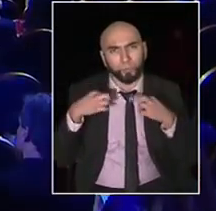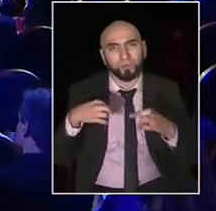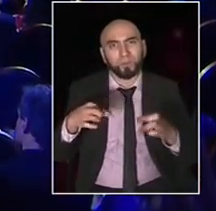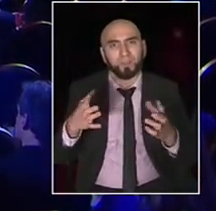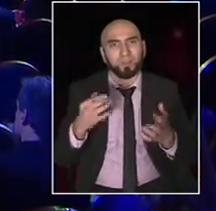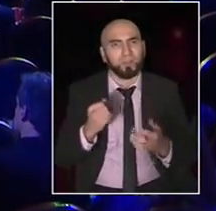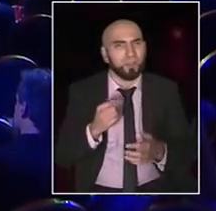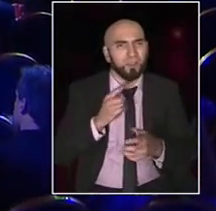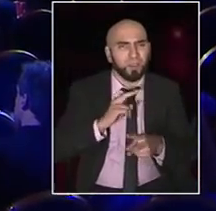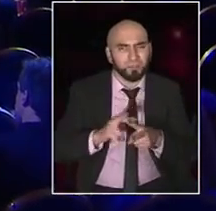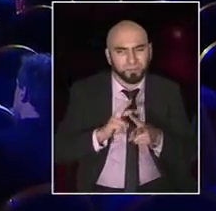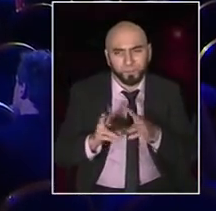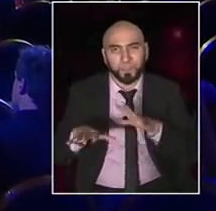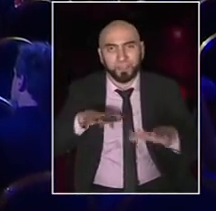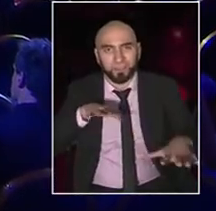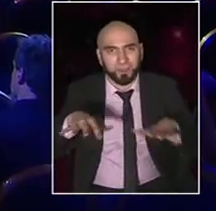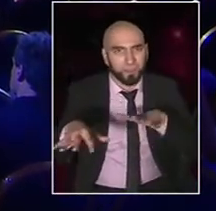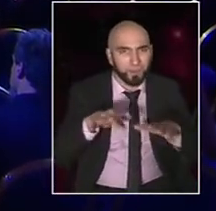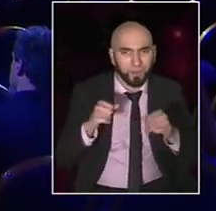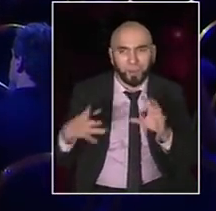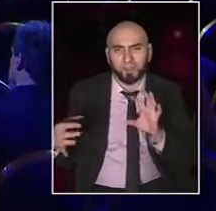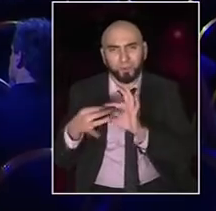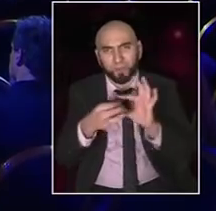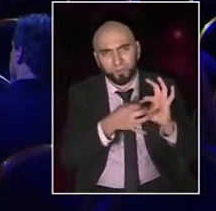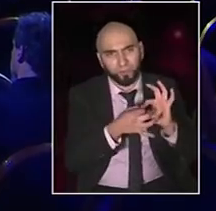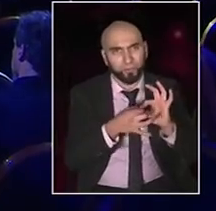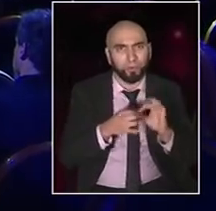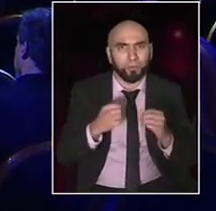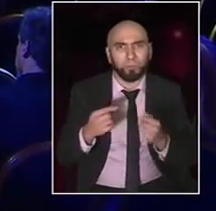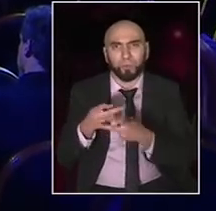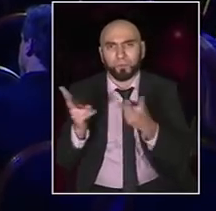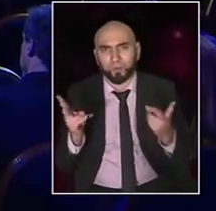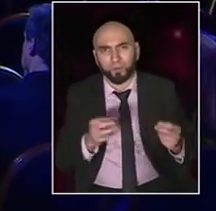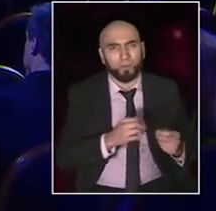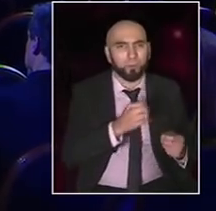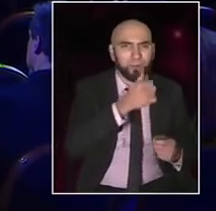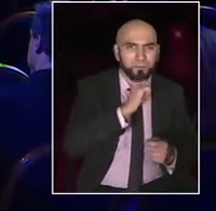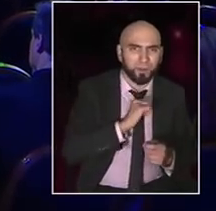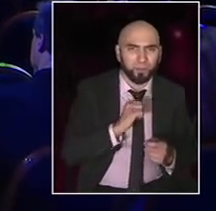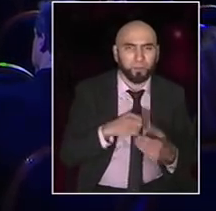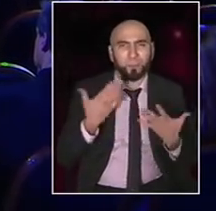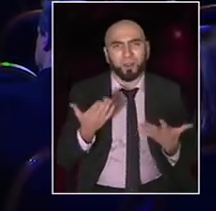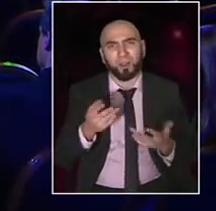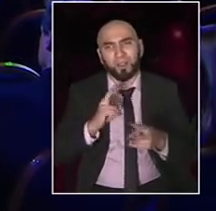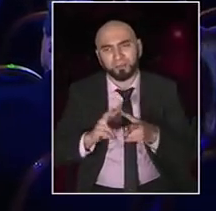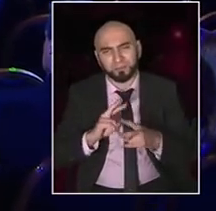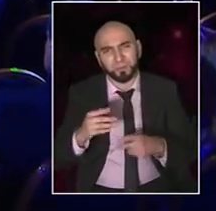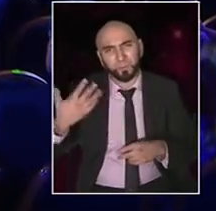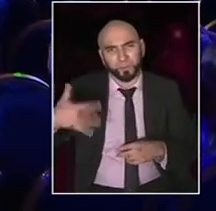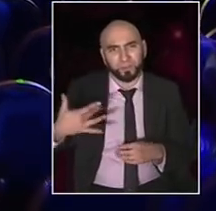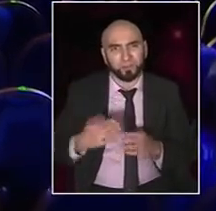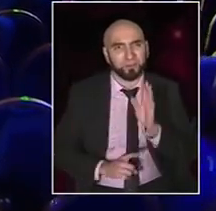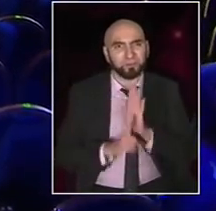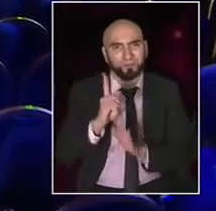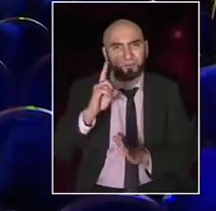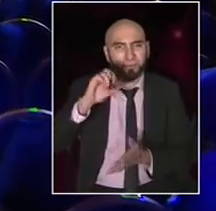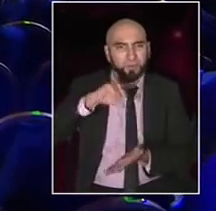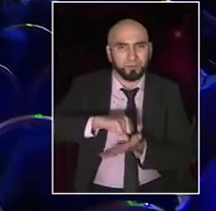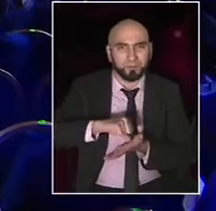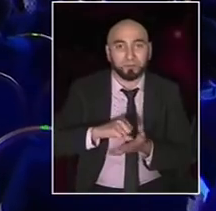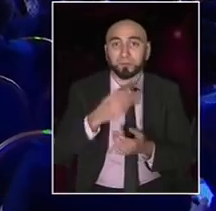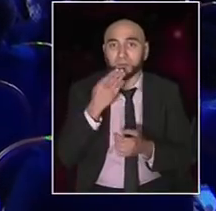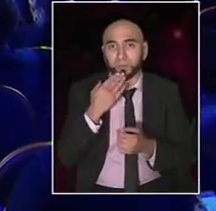institucionalidad dinámica, articulando con otros actores públicos y privados para convertirlo en una instancia relevante para el desarrollo del país y fortaleciendo